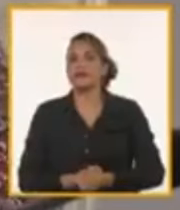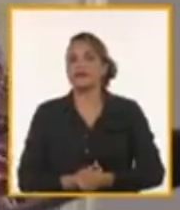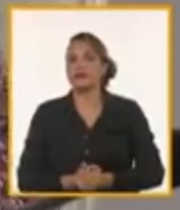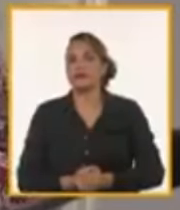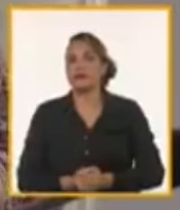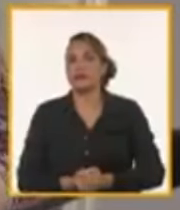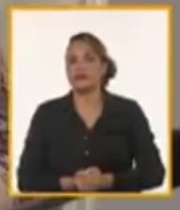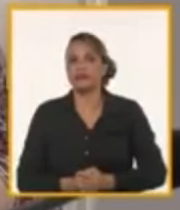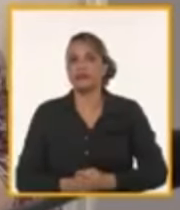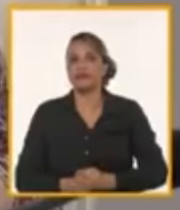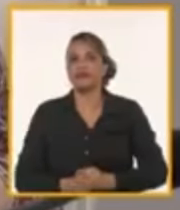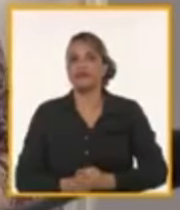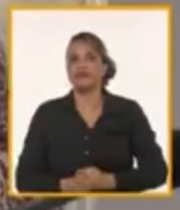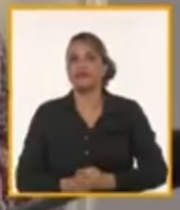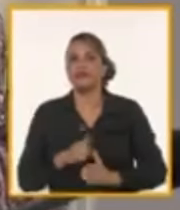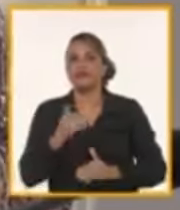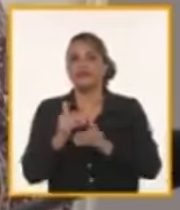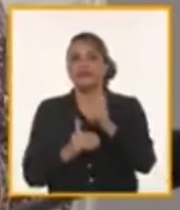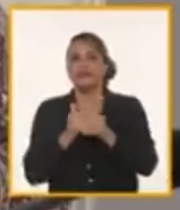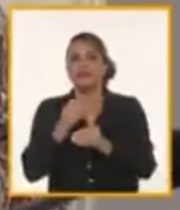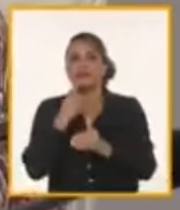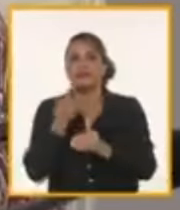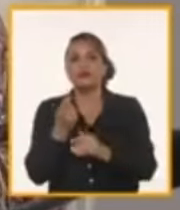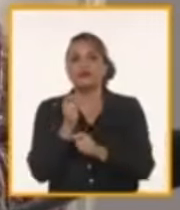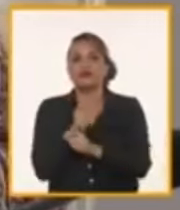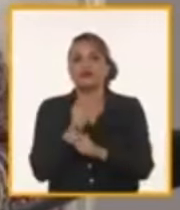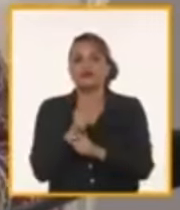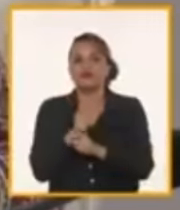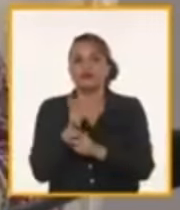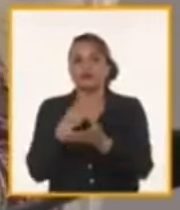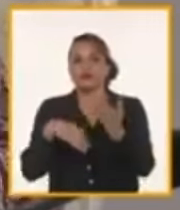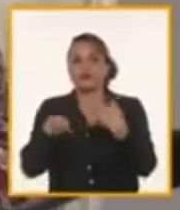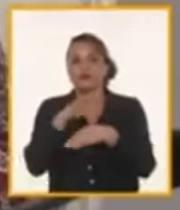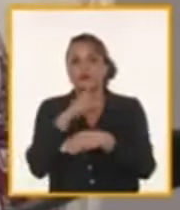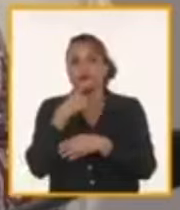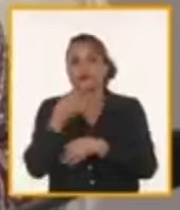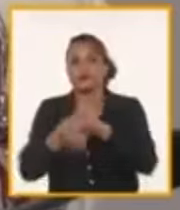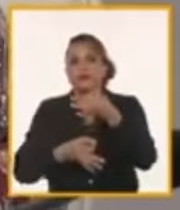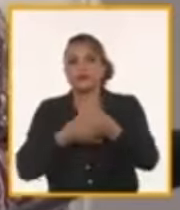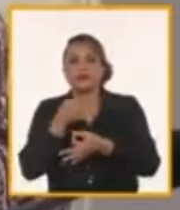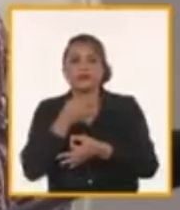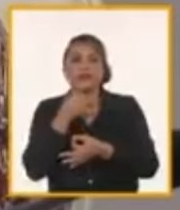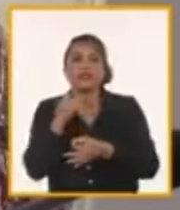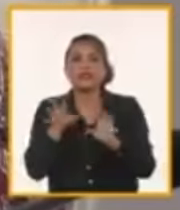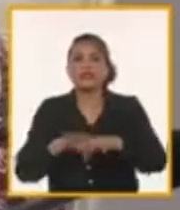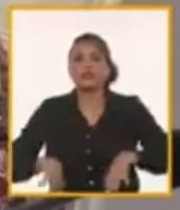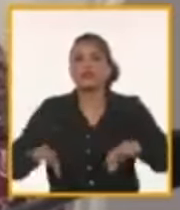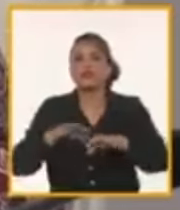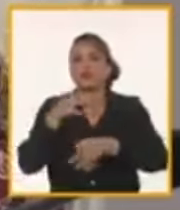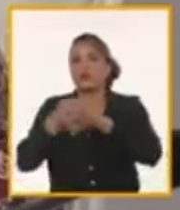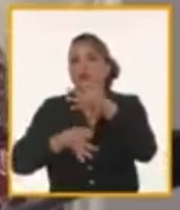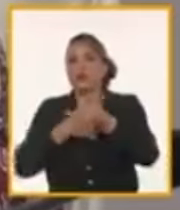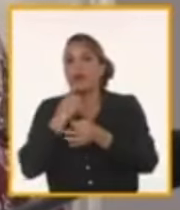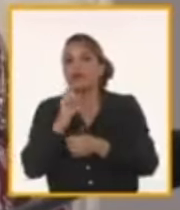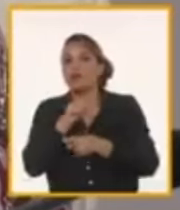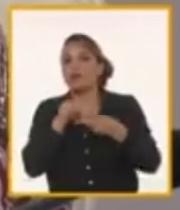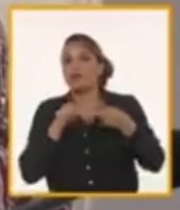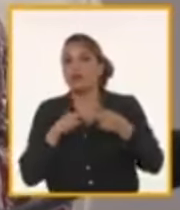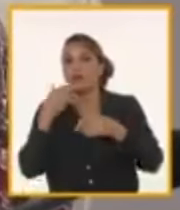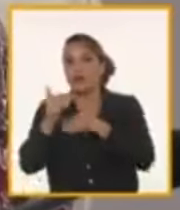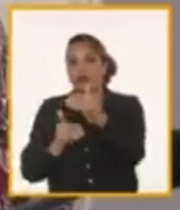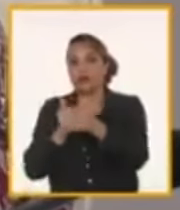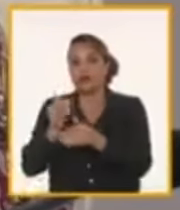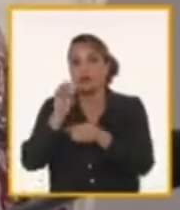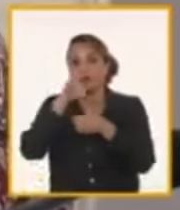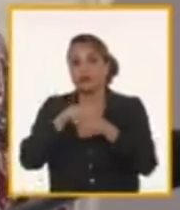constante transformación el ministro me ahorró tener que hablar el contexto en que estamos hoy desarrollando estos dos procesos en nuestras